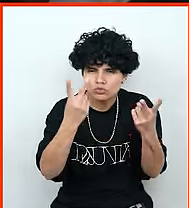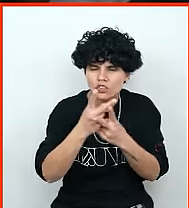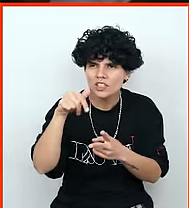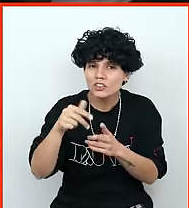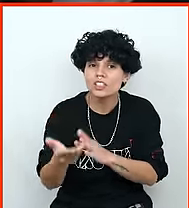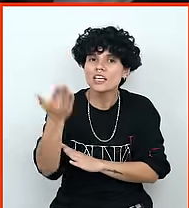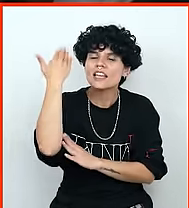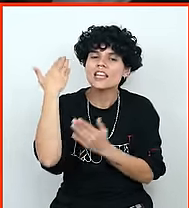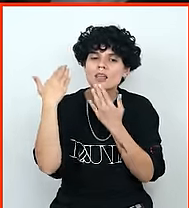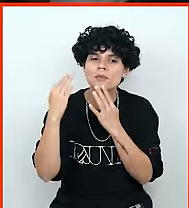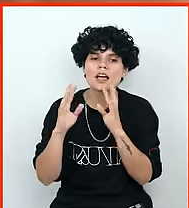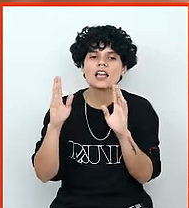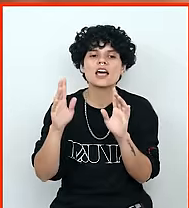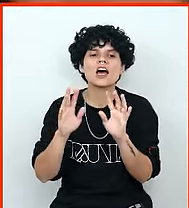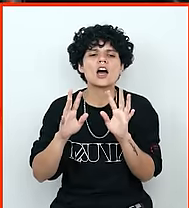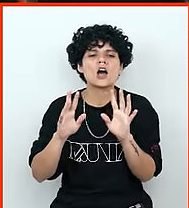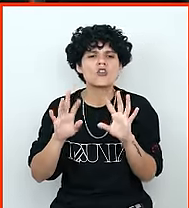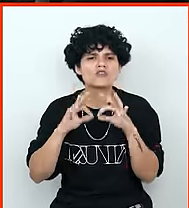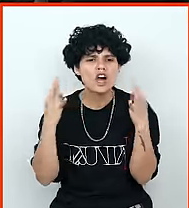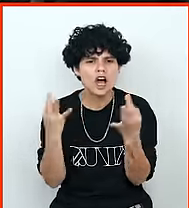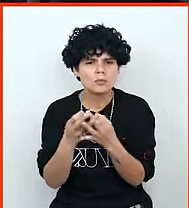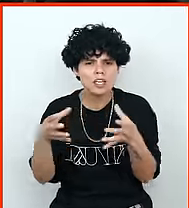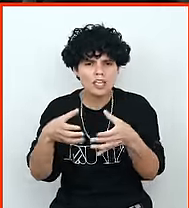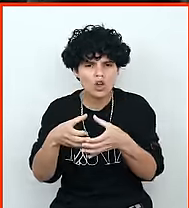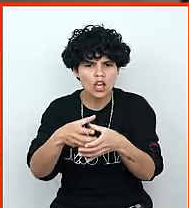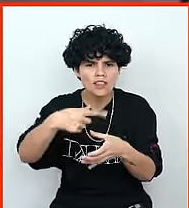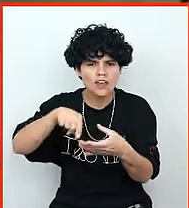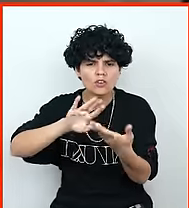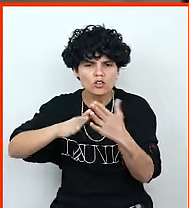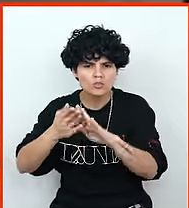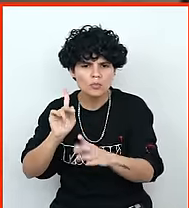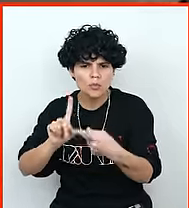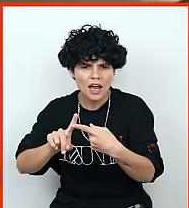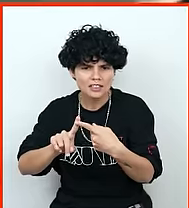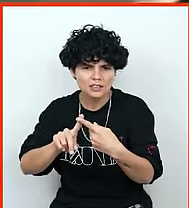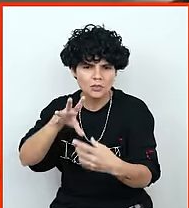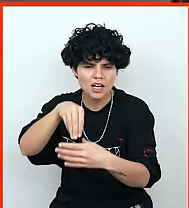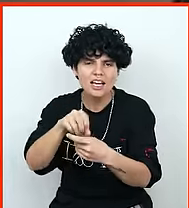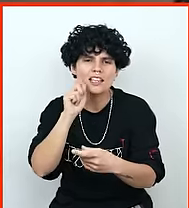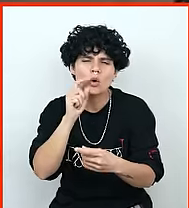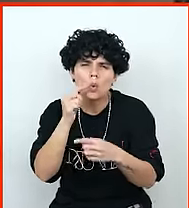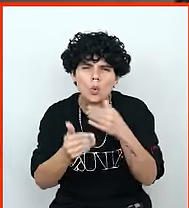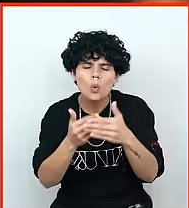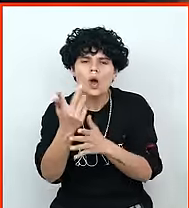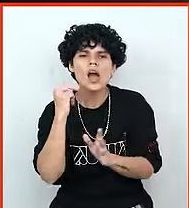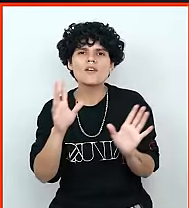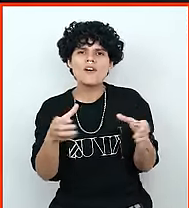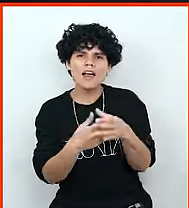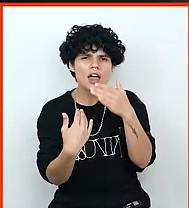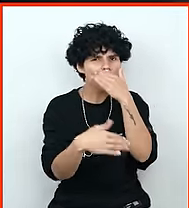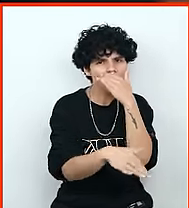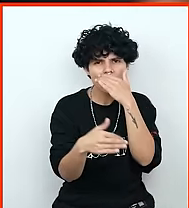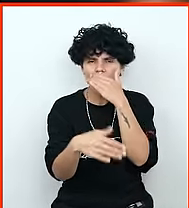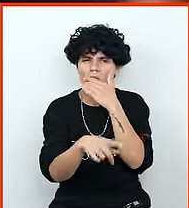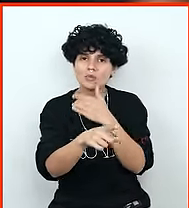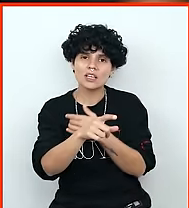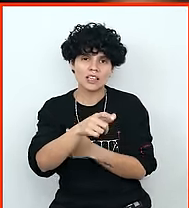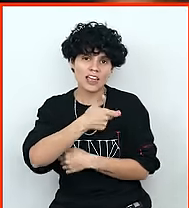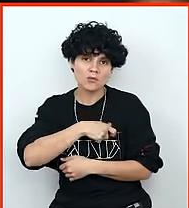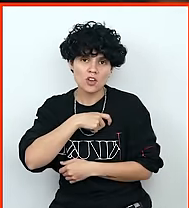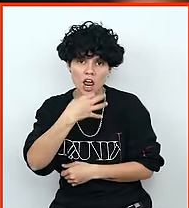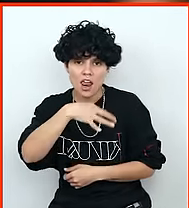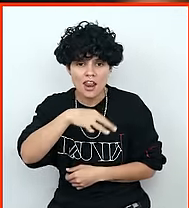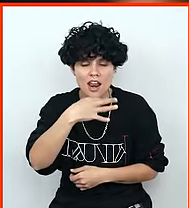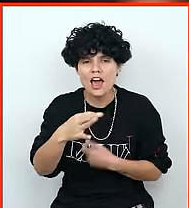del colectivo Family de MCs y de ahí, de manera natural y orgánica, se une a una de las bandas más importantes del rap en habla